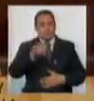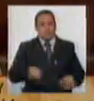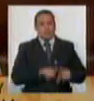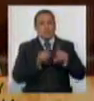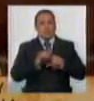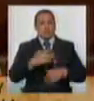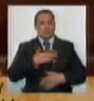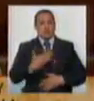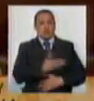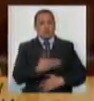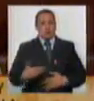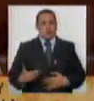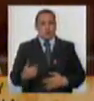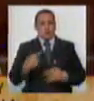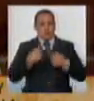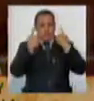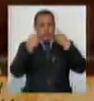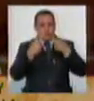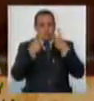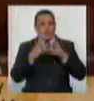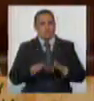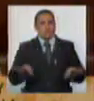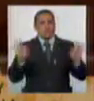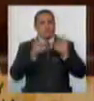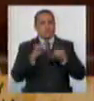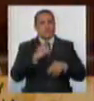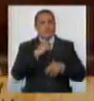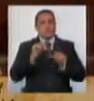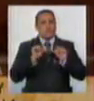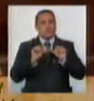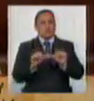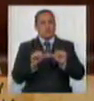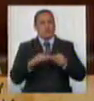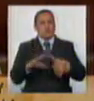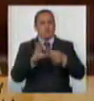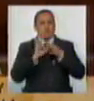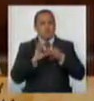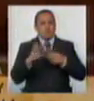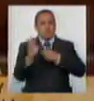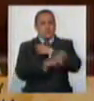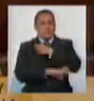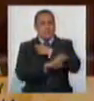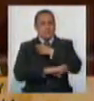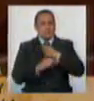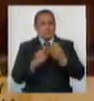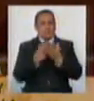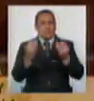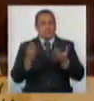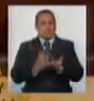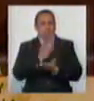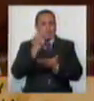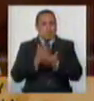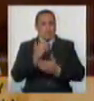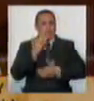mi gobierno, el reto ha sido y seguirá siendo unir a un país fragmentado